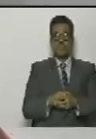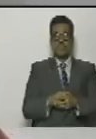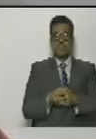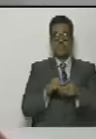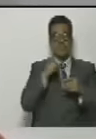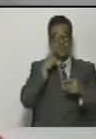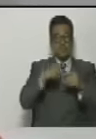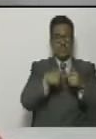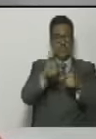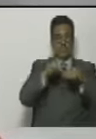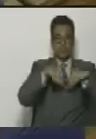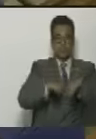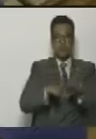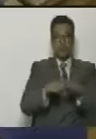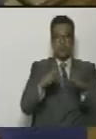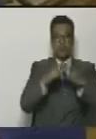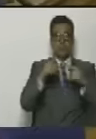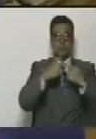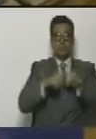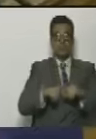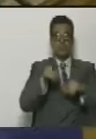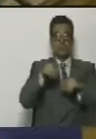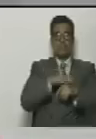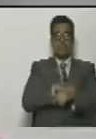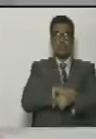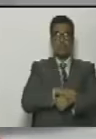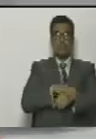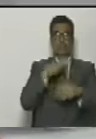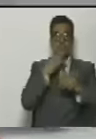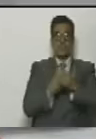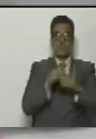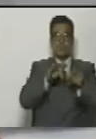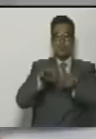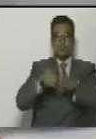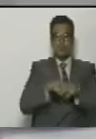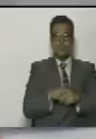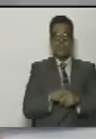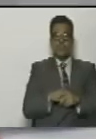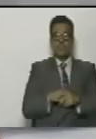En cuenta, siguiente. Es todo de la cuenta, ciudadano presidente. Gracias, secretaria.